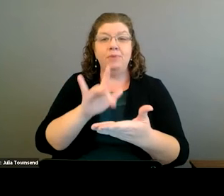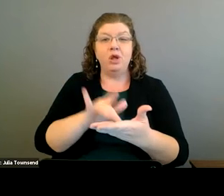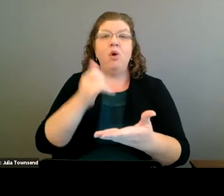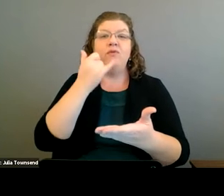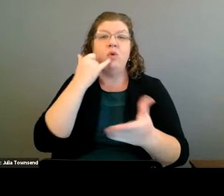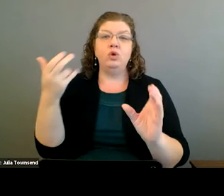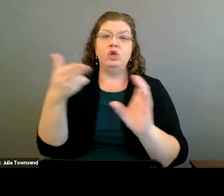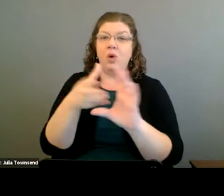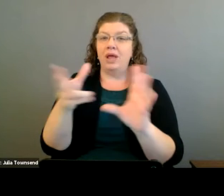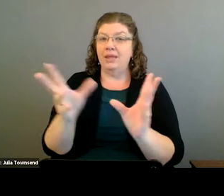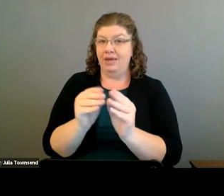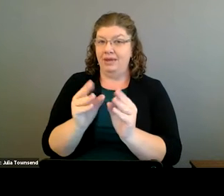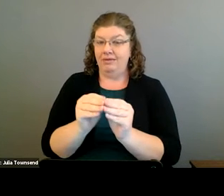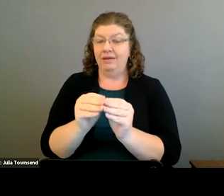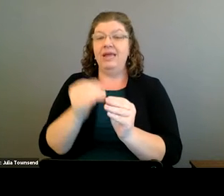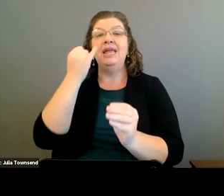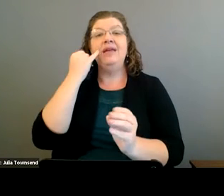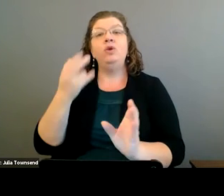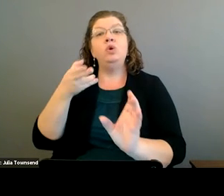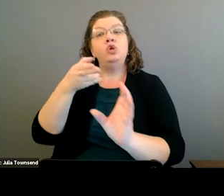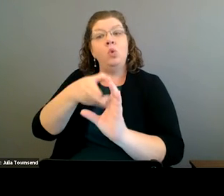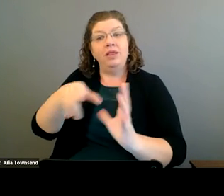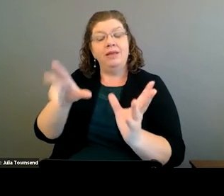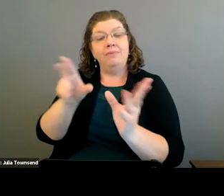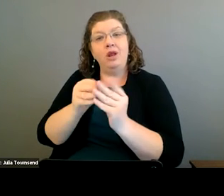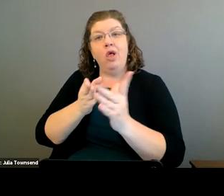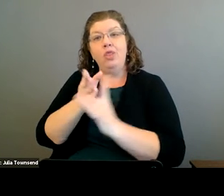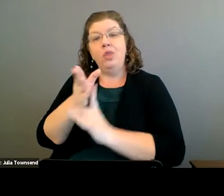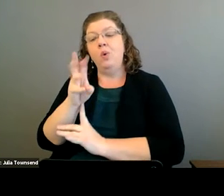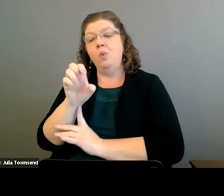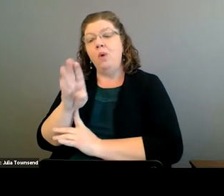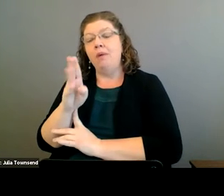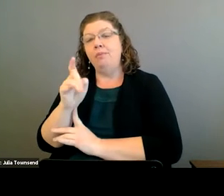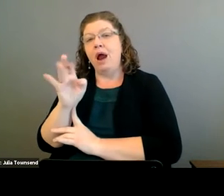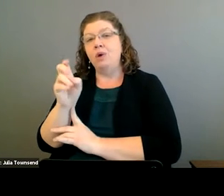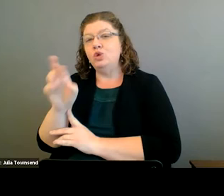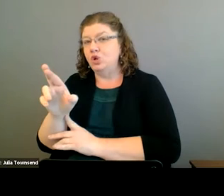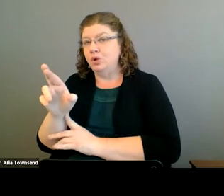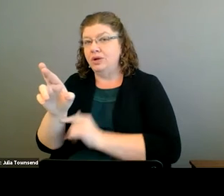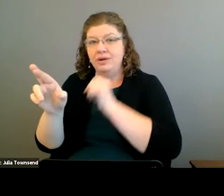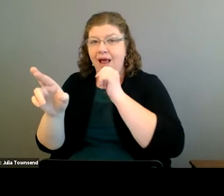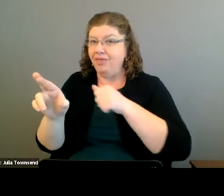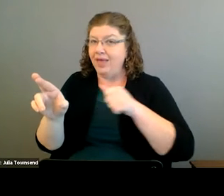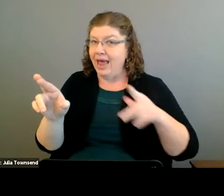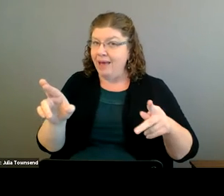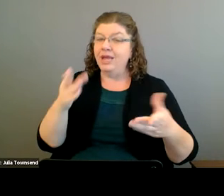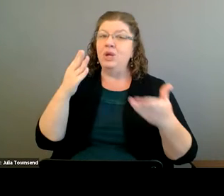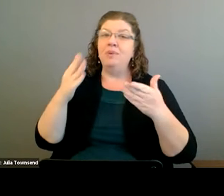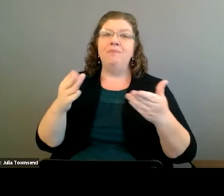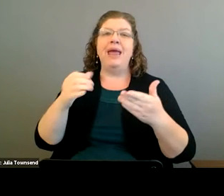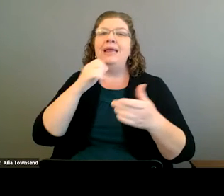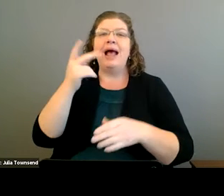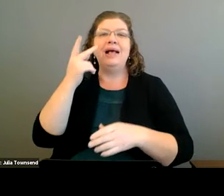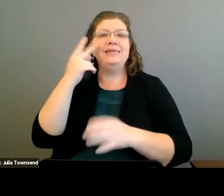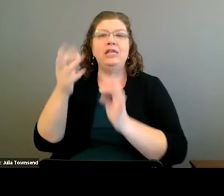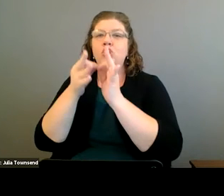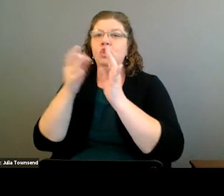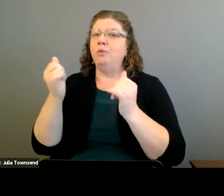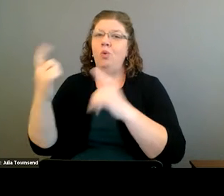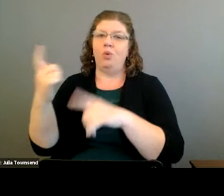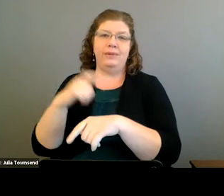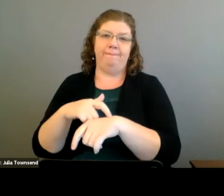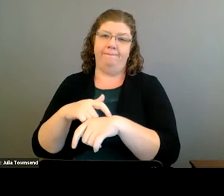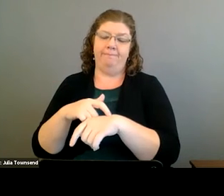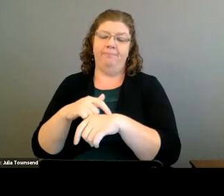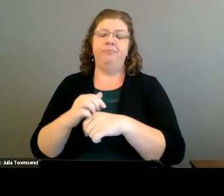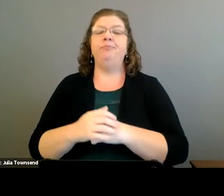teléfono para acompañarnos en esta reunión. Si usted entró a través de su navegador web, puede que no vea a la intérprete